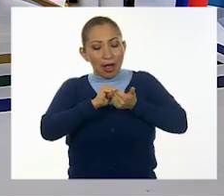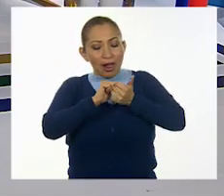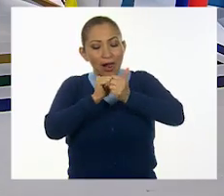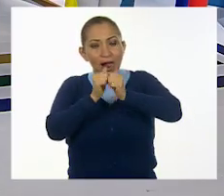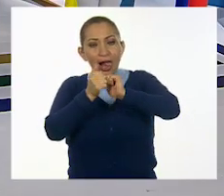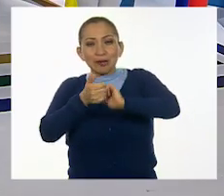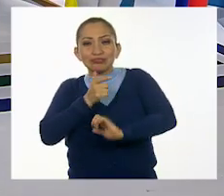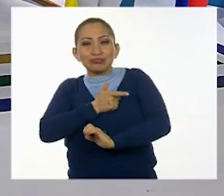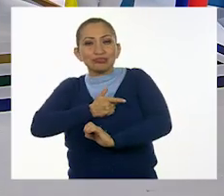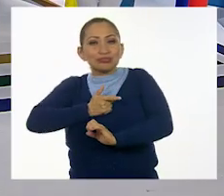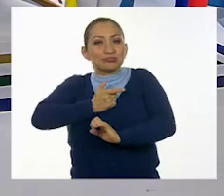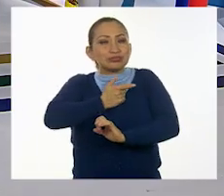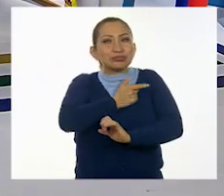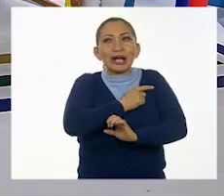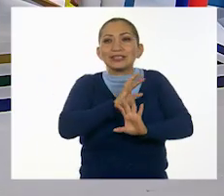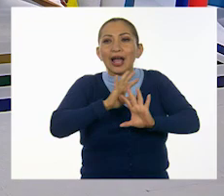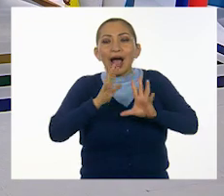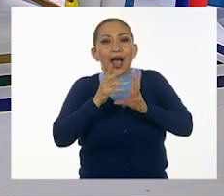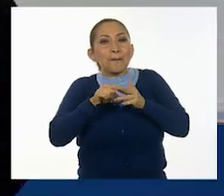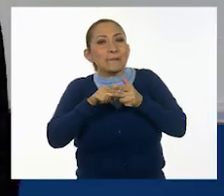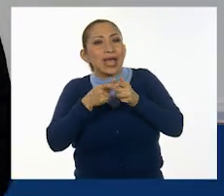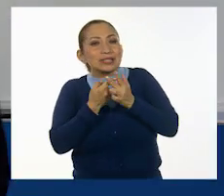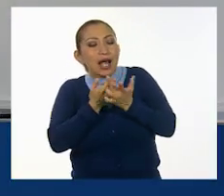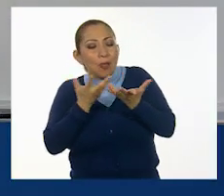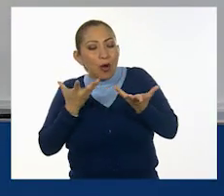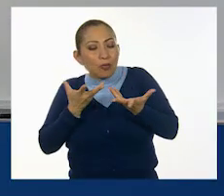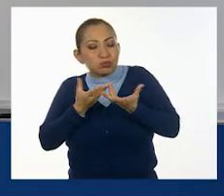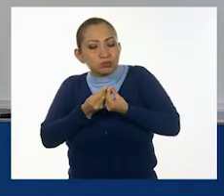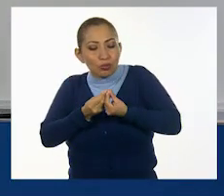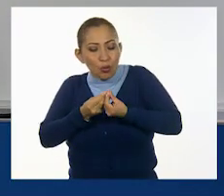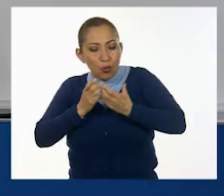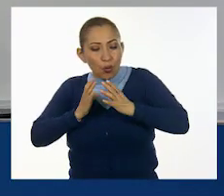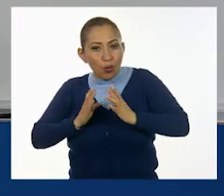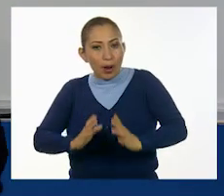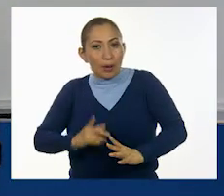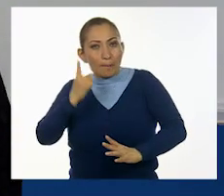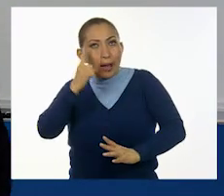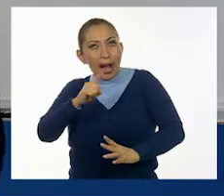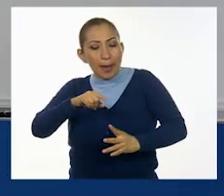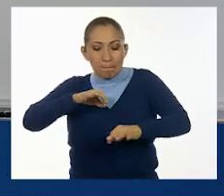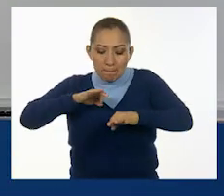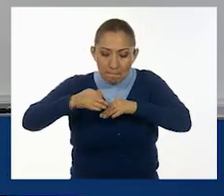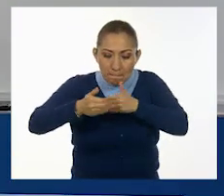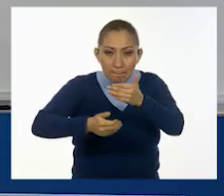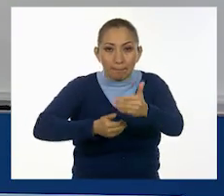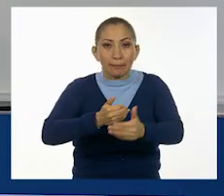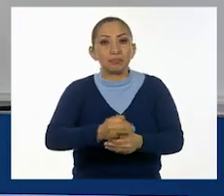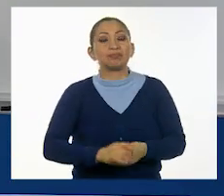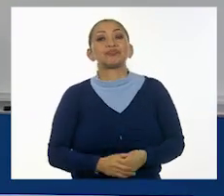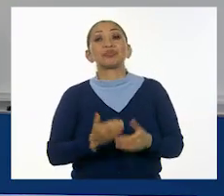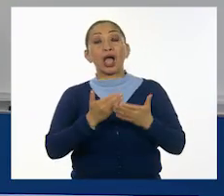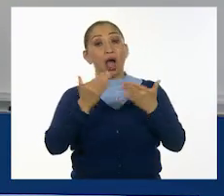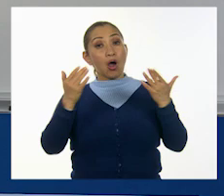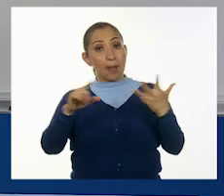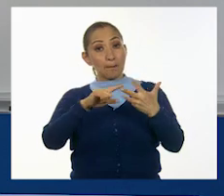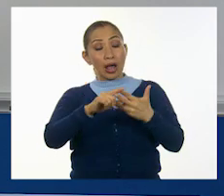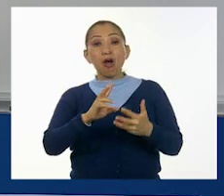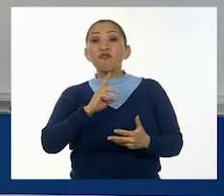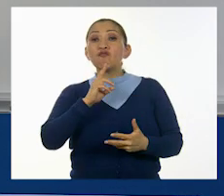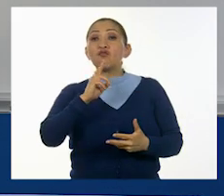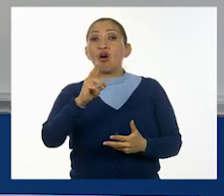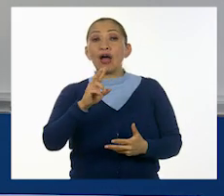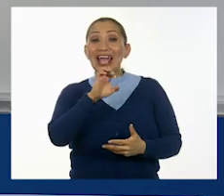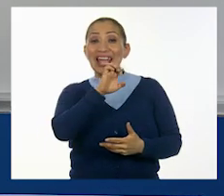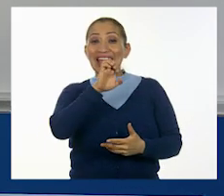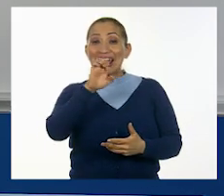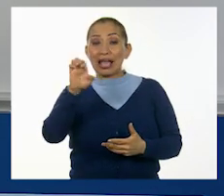de placer, de que estamos entrando en contacto con nuestro cuerpo para disponernos a trabajar. Vamos a empezar a vocalizar con una